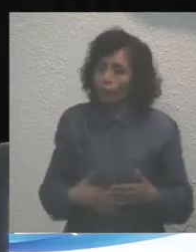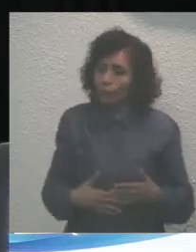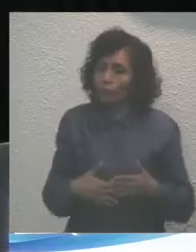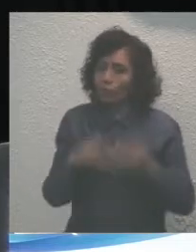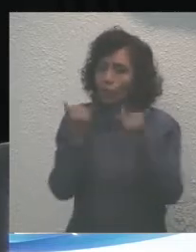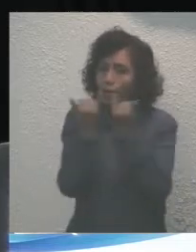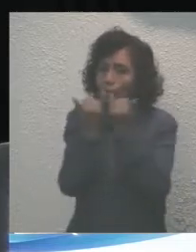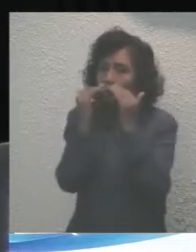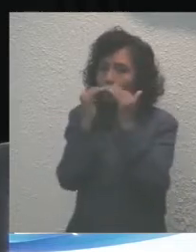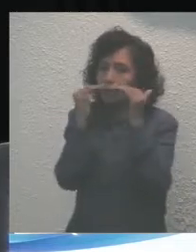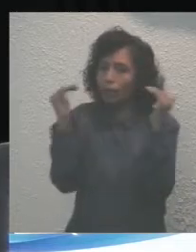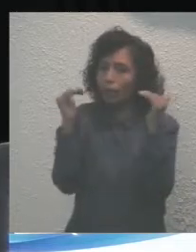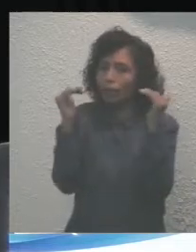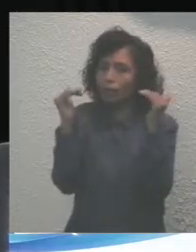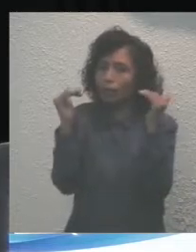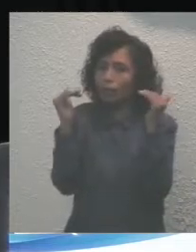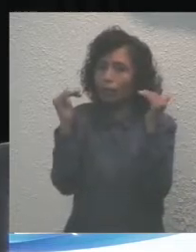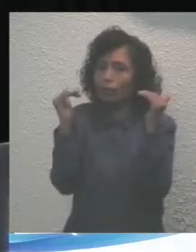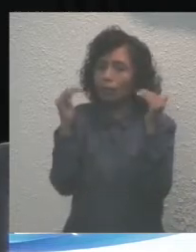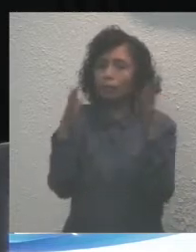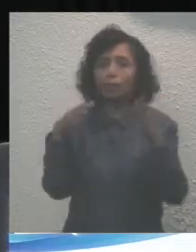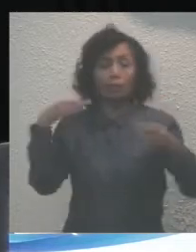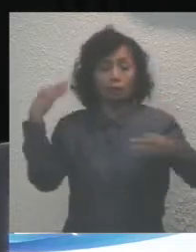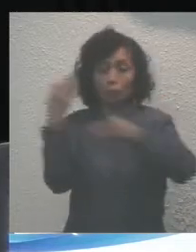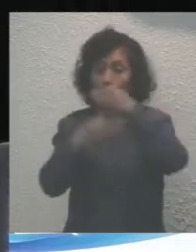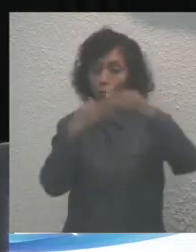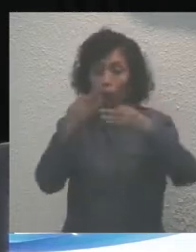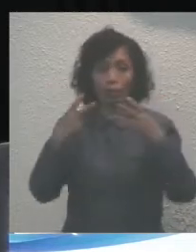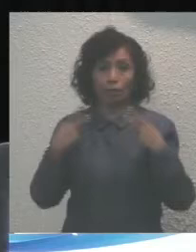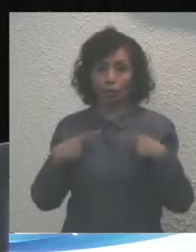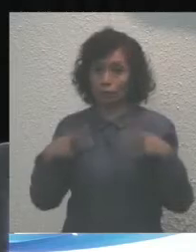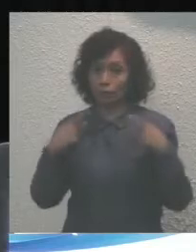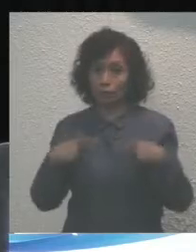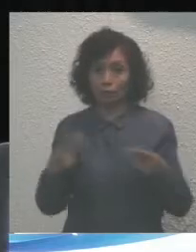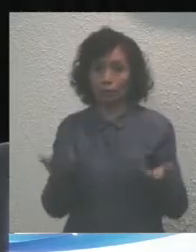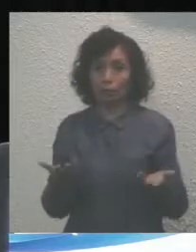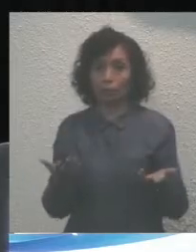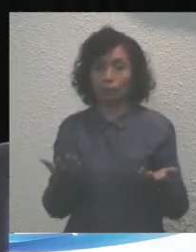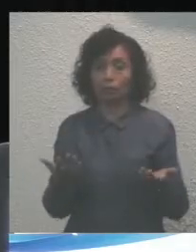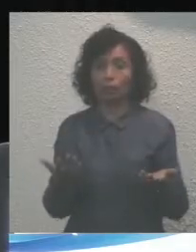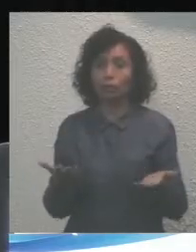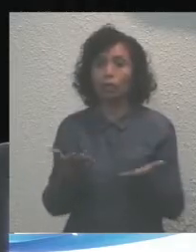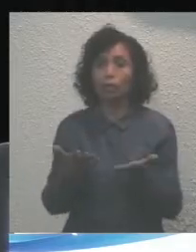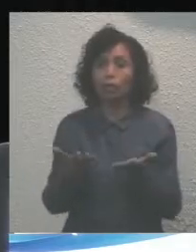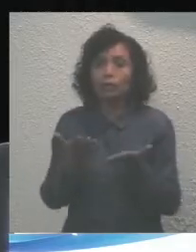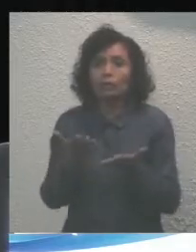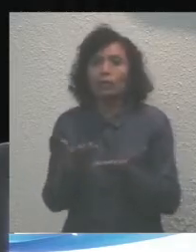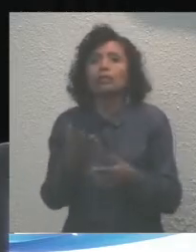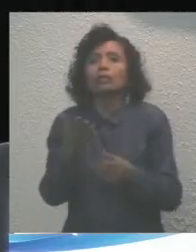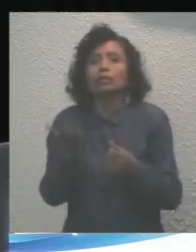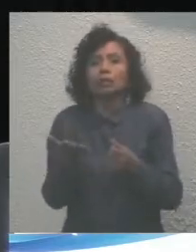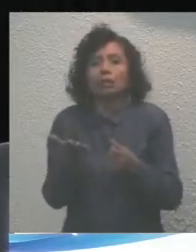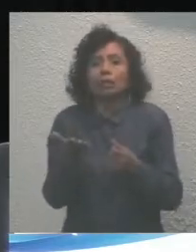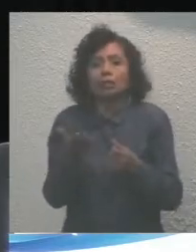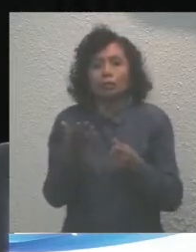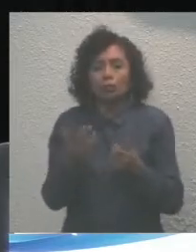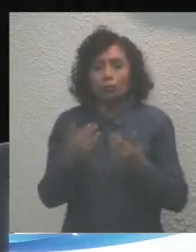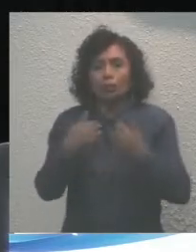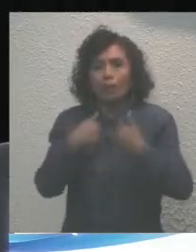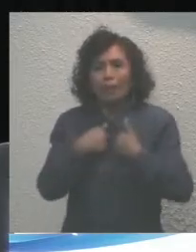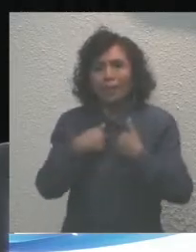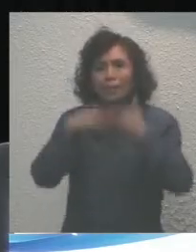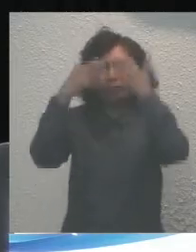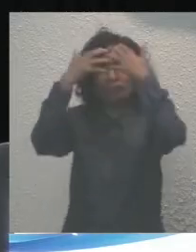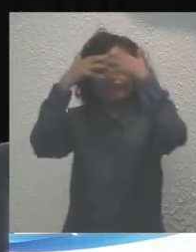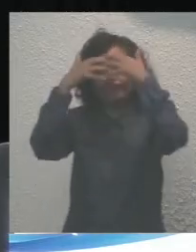igualdad y de equidad entre las personas. Juárez afirmaba: mi conciencia